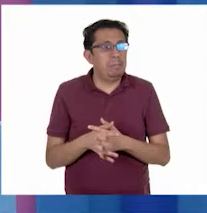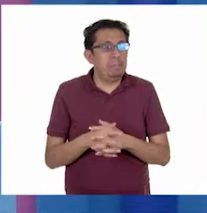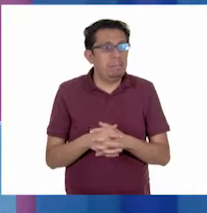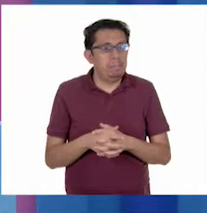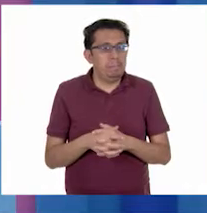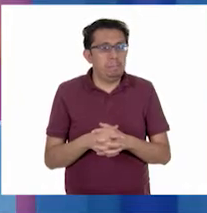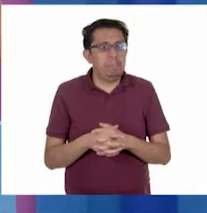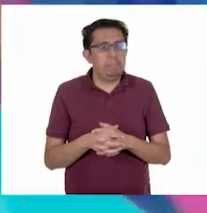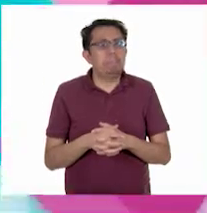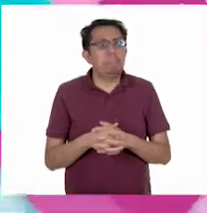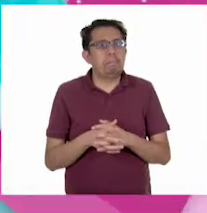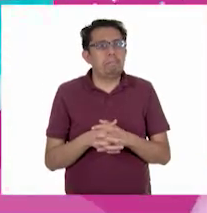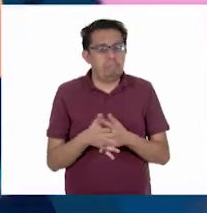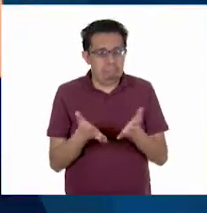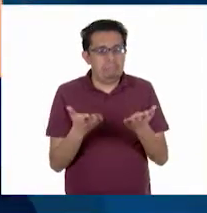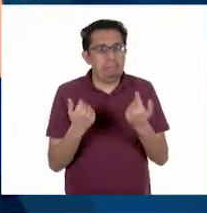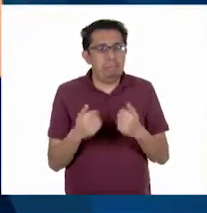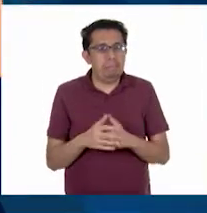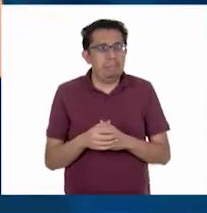Pues venga.